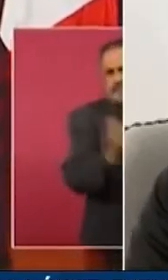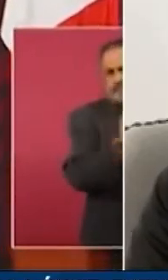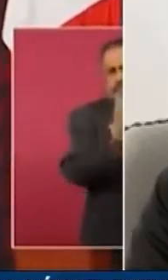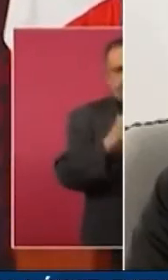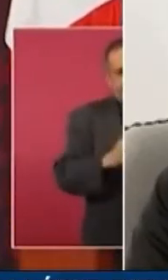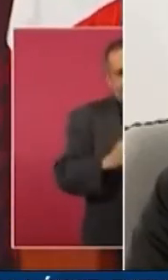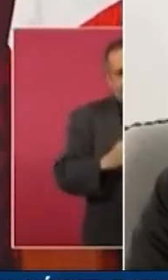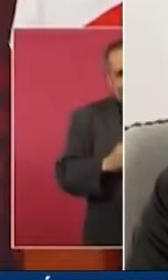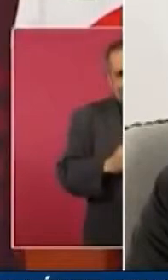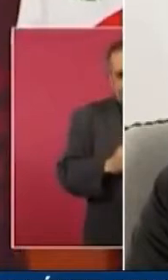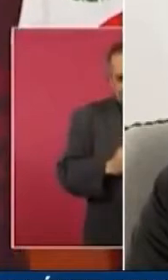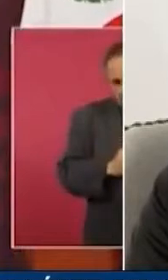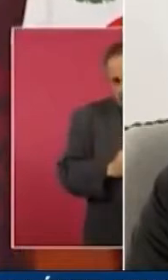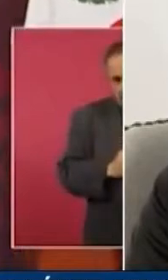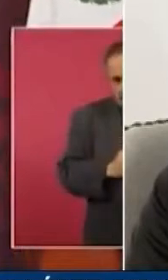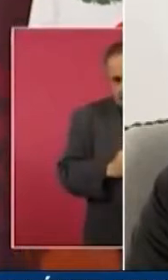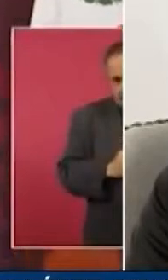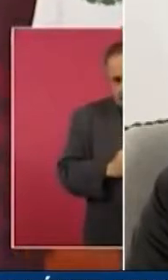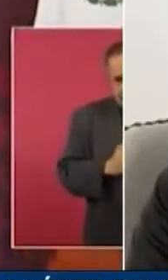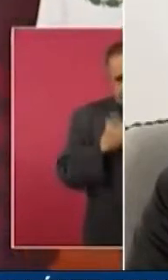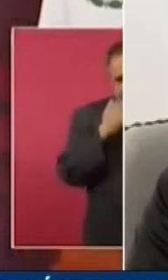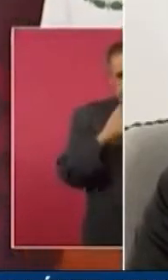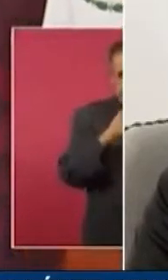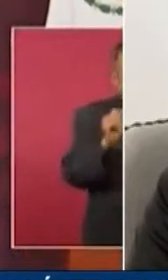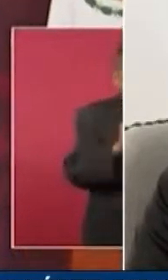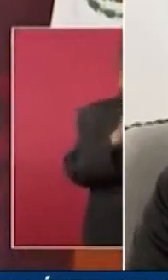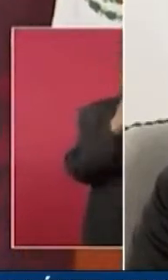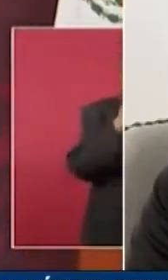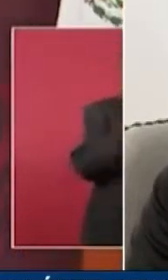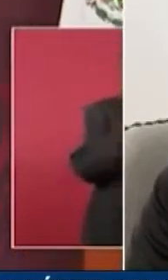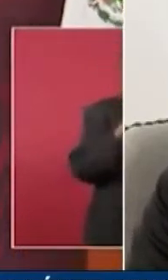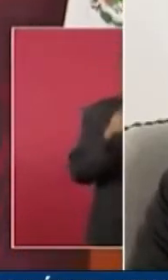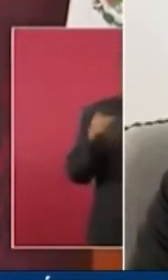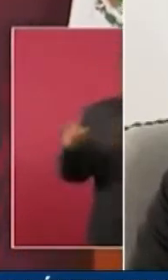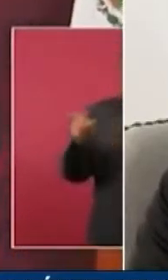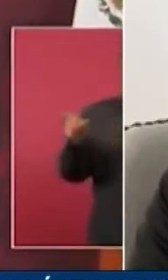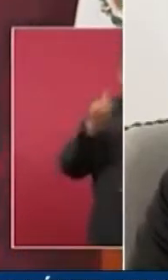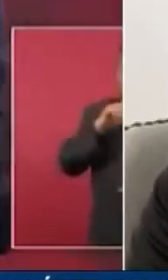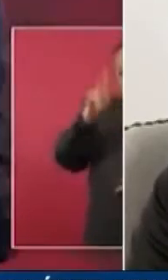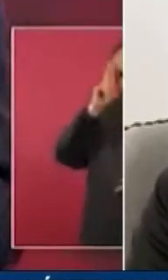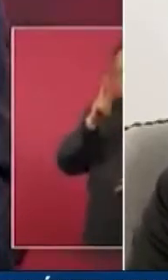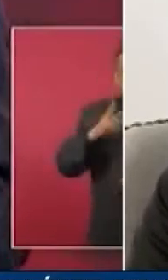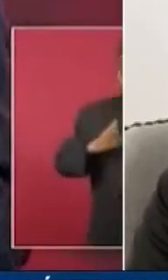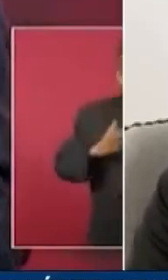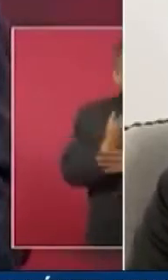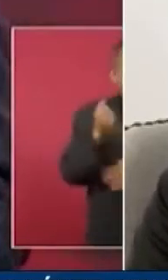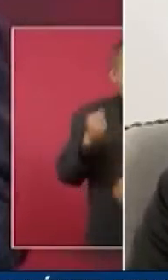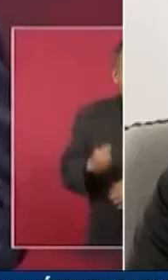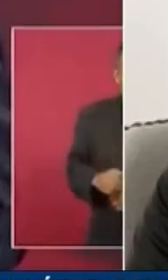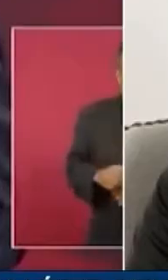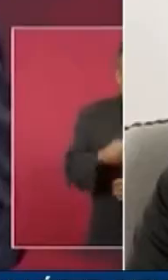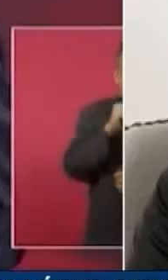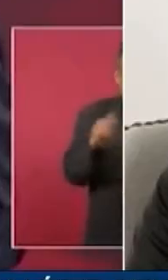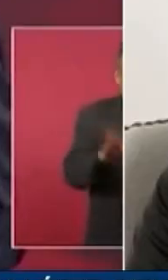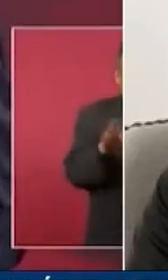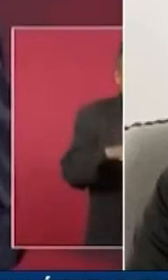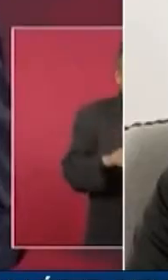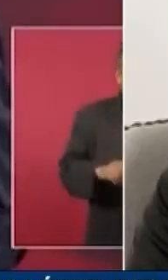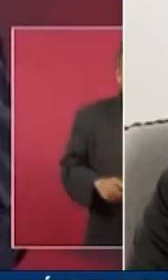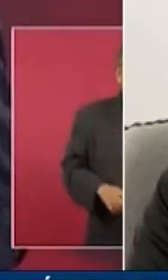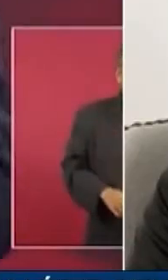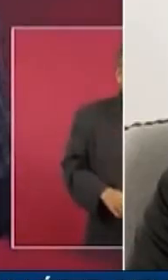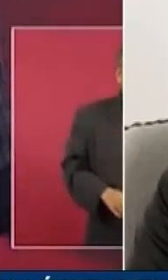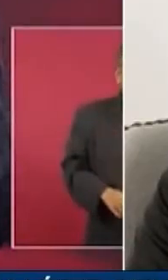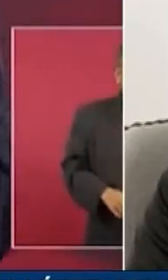Perú ya muestra su molestia, no la llama usurpadora, no la llama legítima, Entonces, el cariz o el matiz que está